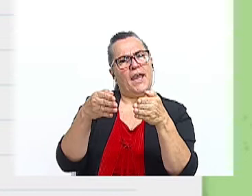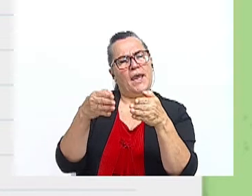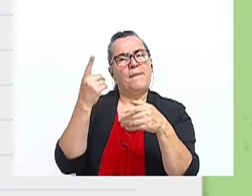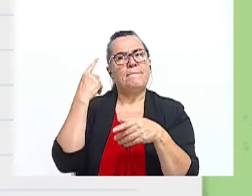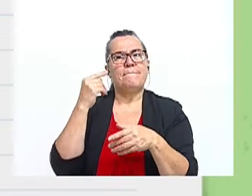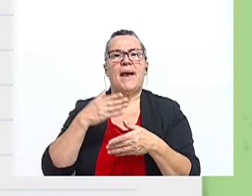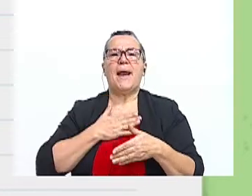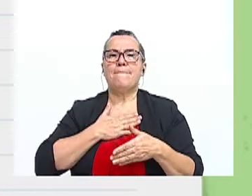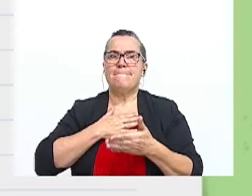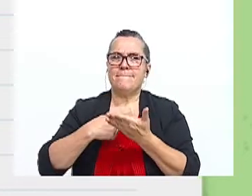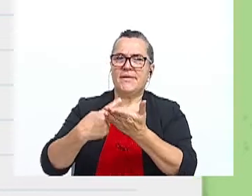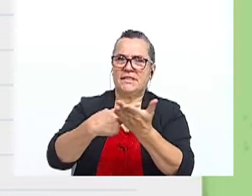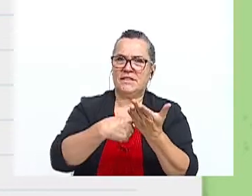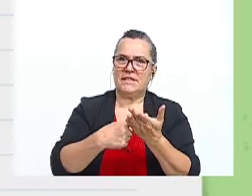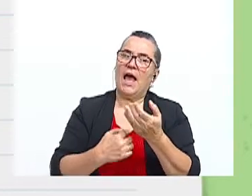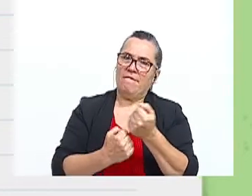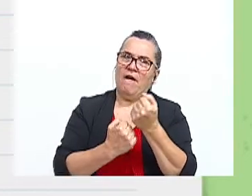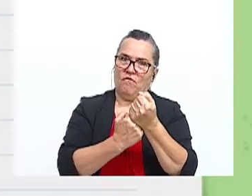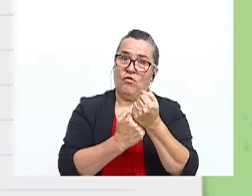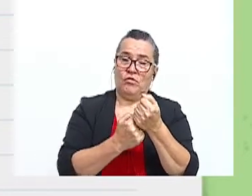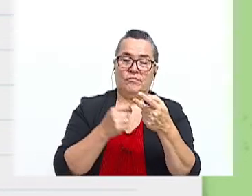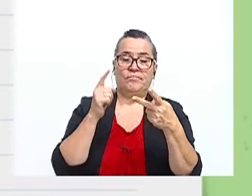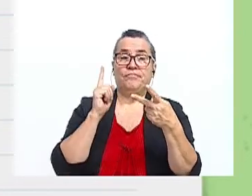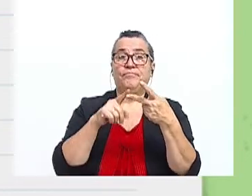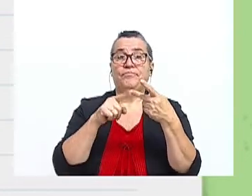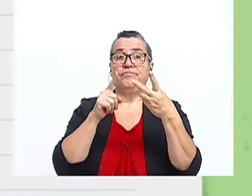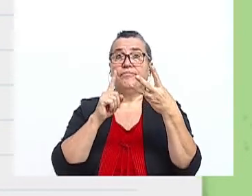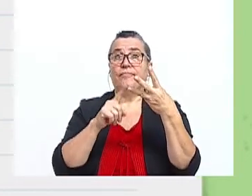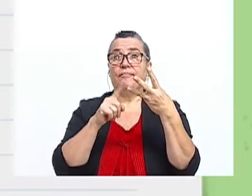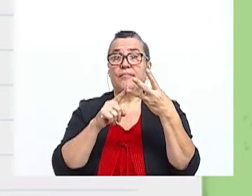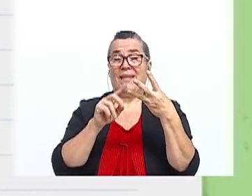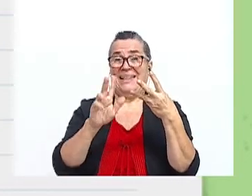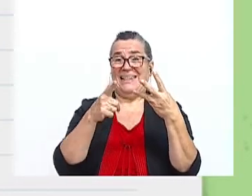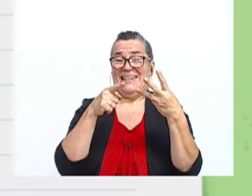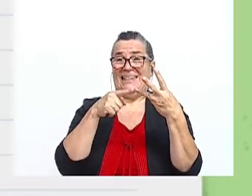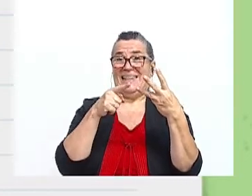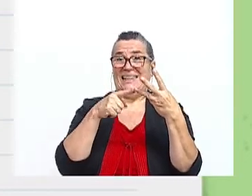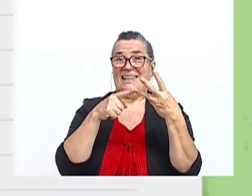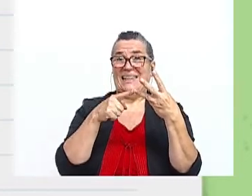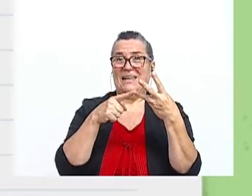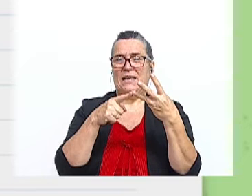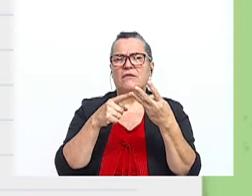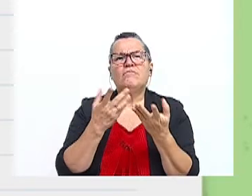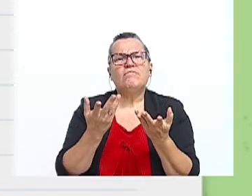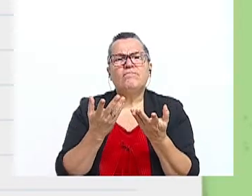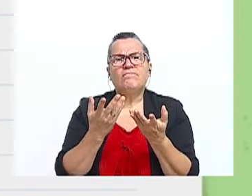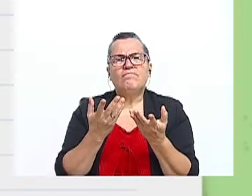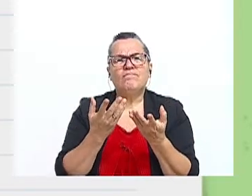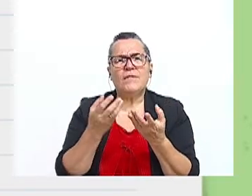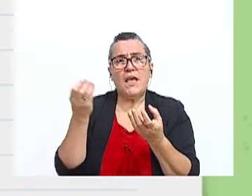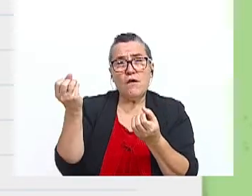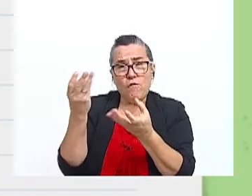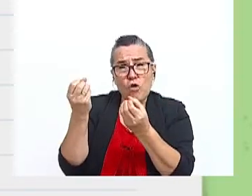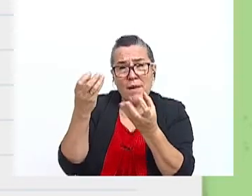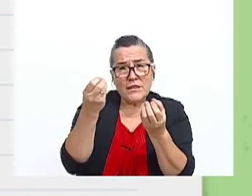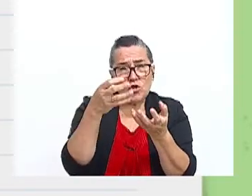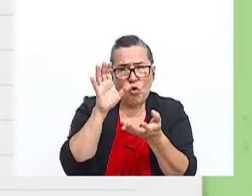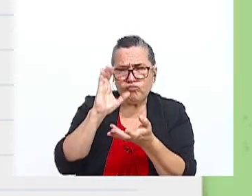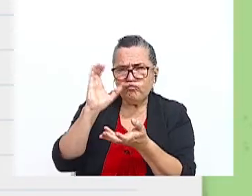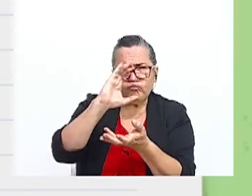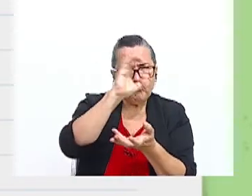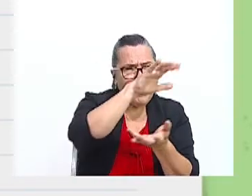dar mis argumentos a favor. El tercer paso es buscar información